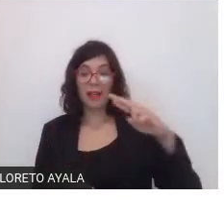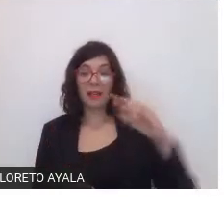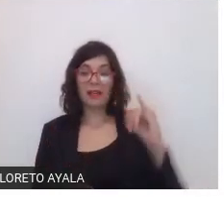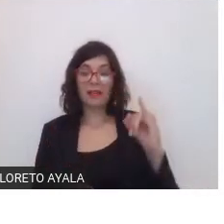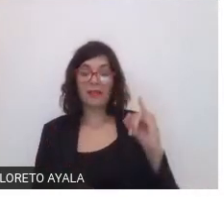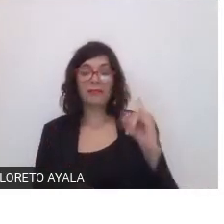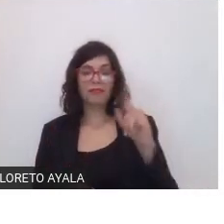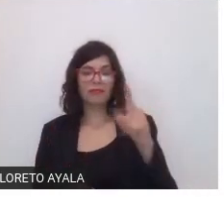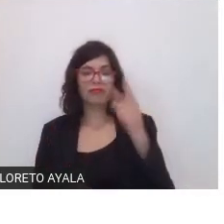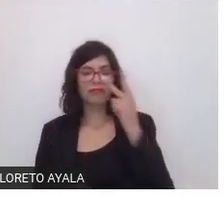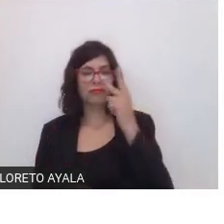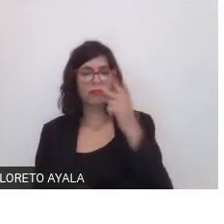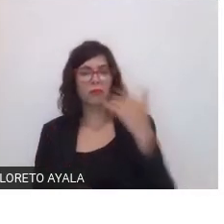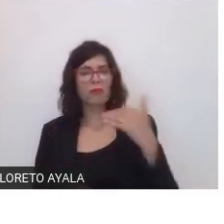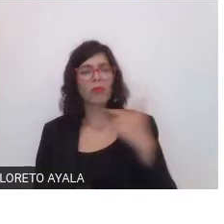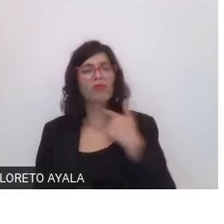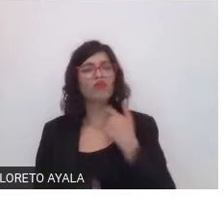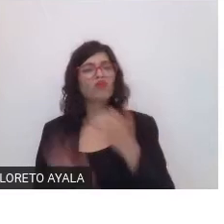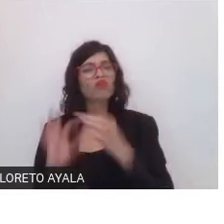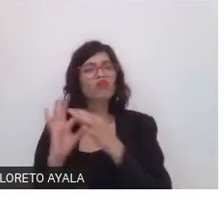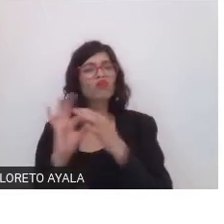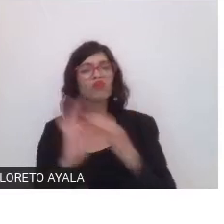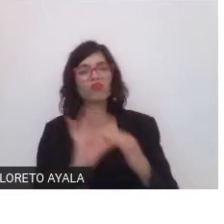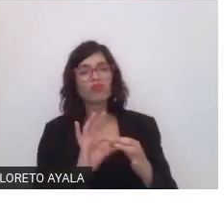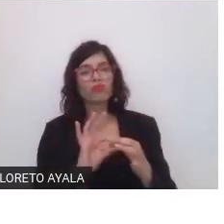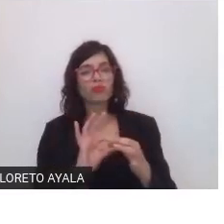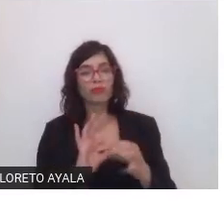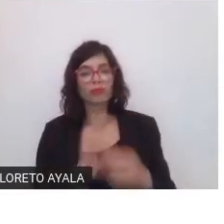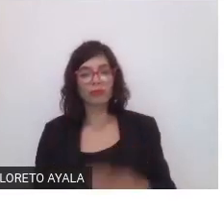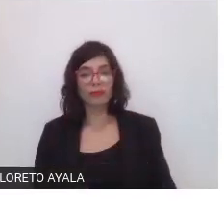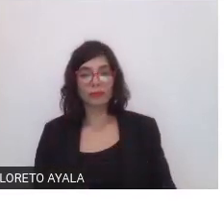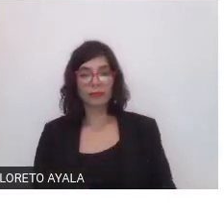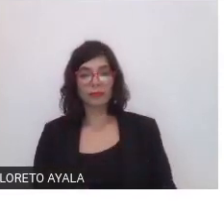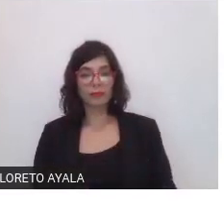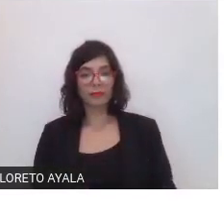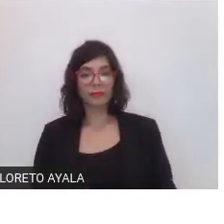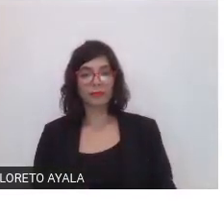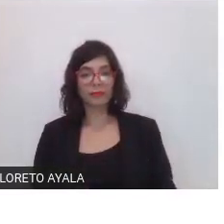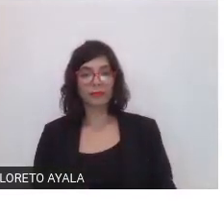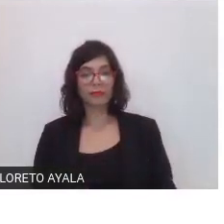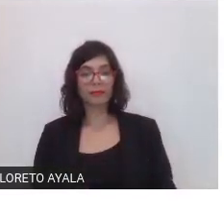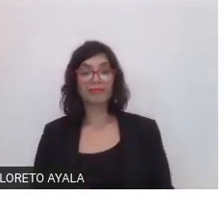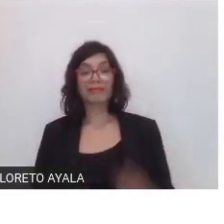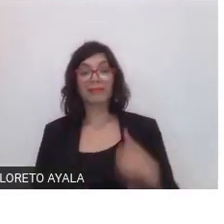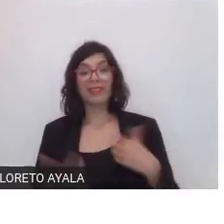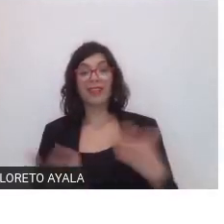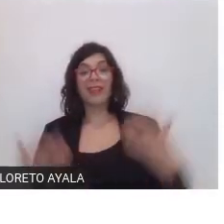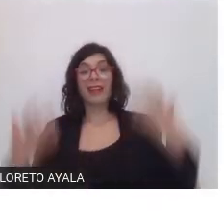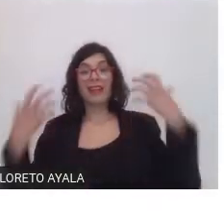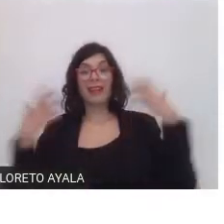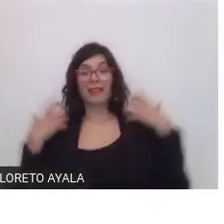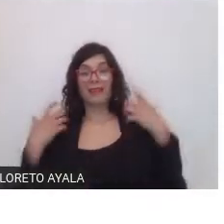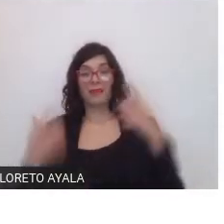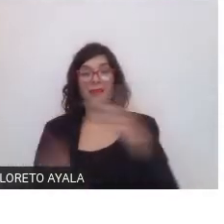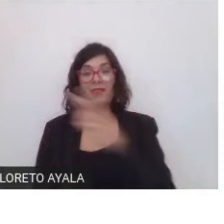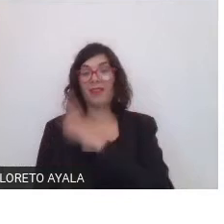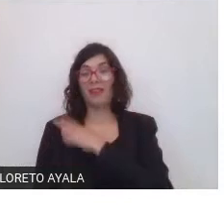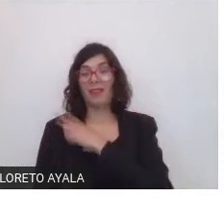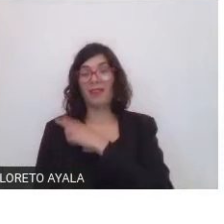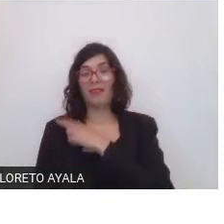Sí, antes que me olvide, bueno, yo asumo la jefatura técnica a una solicitud de la autoridad.